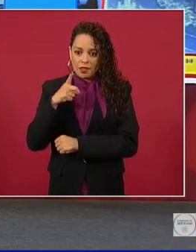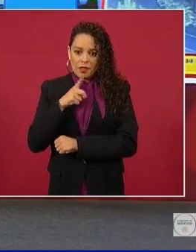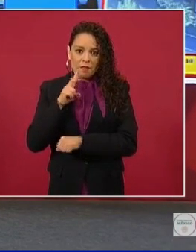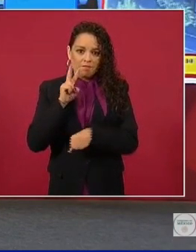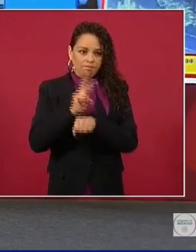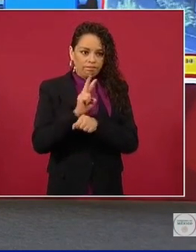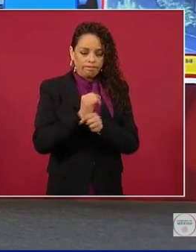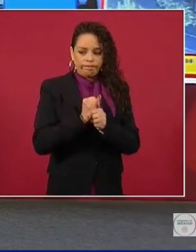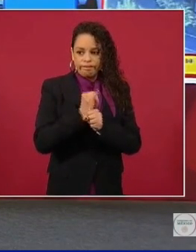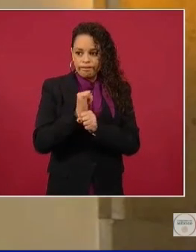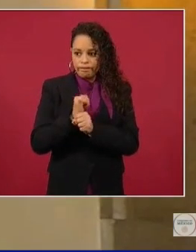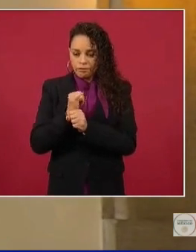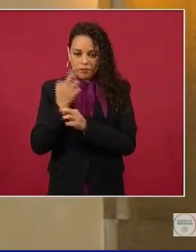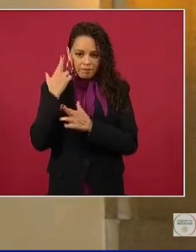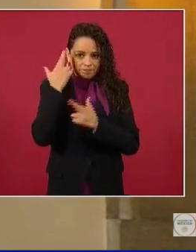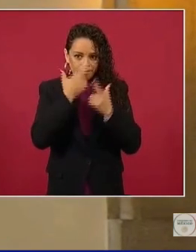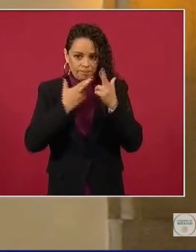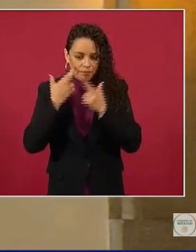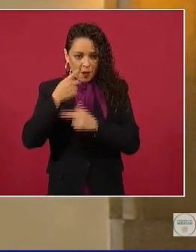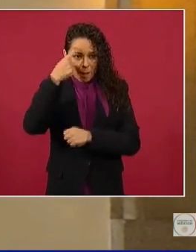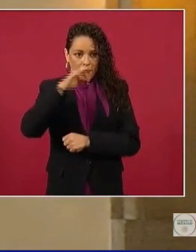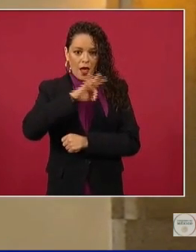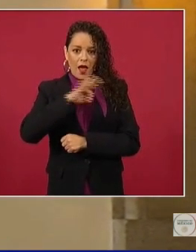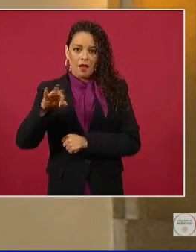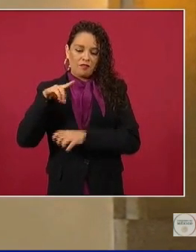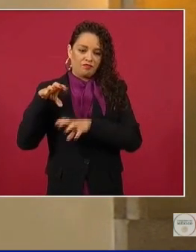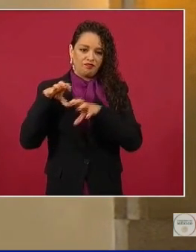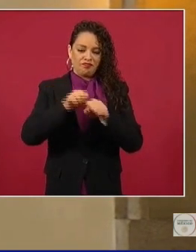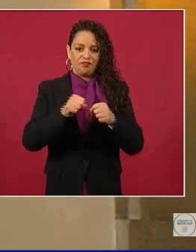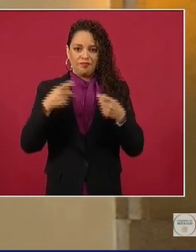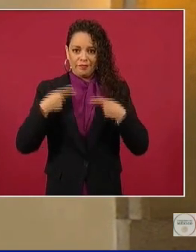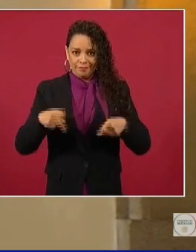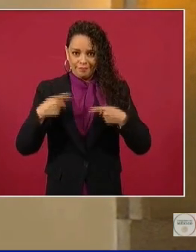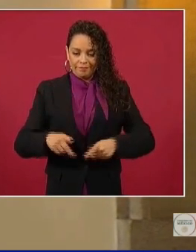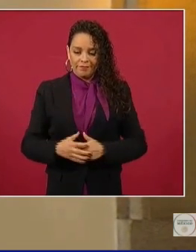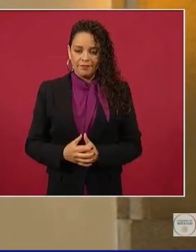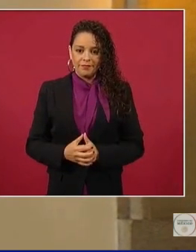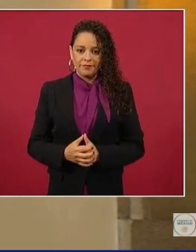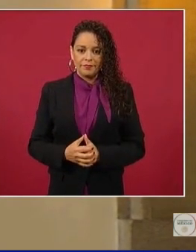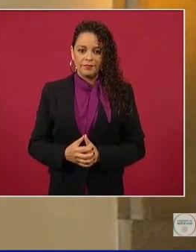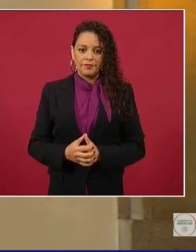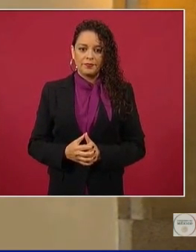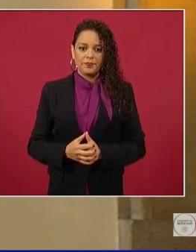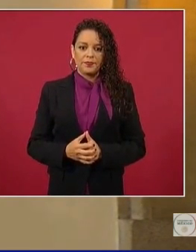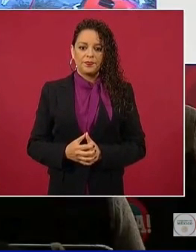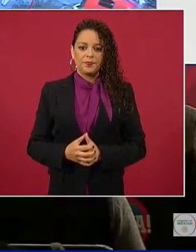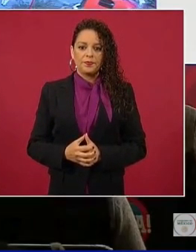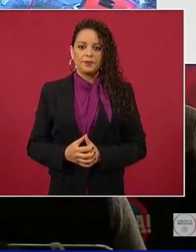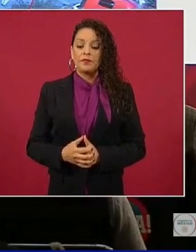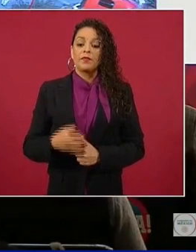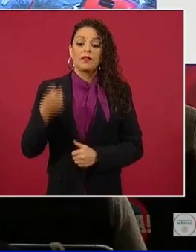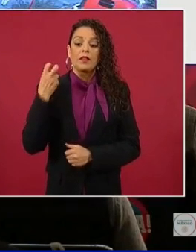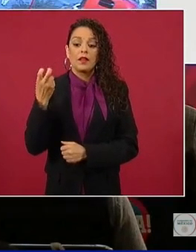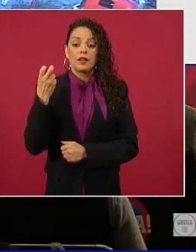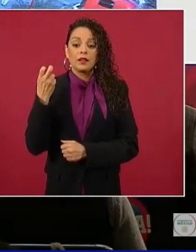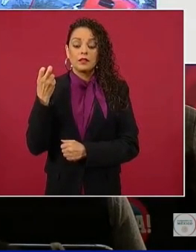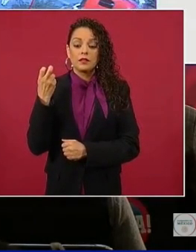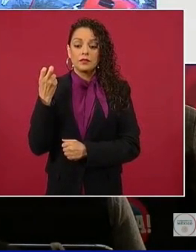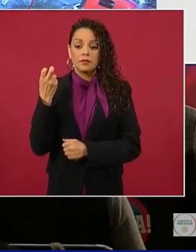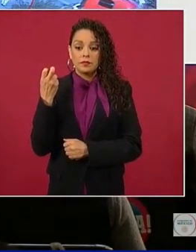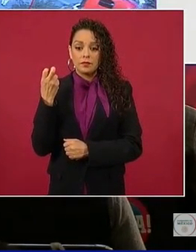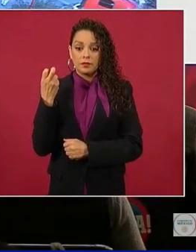dar con los victimarios siguientes aquí precisamente en a